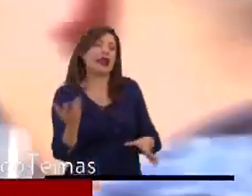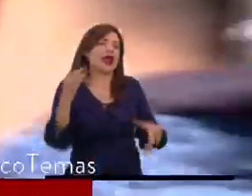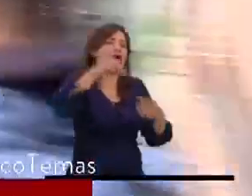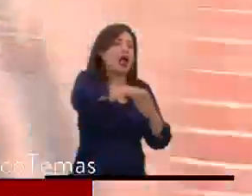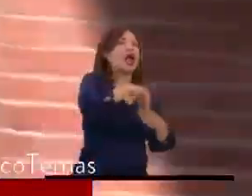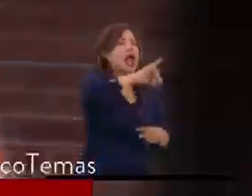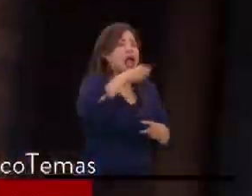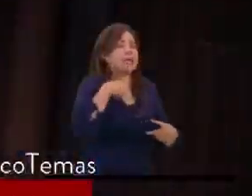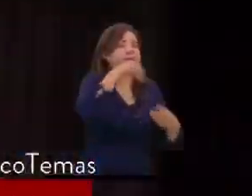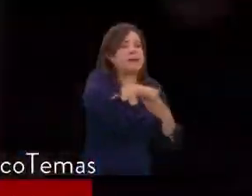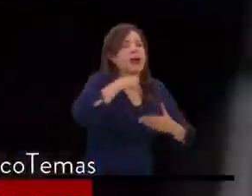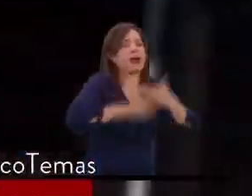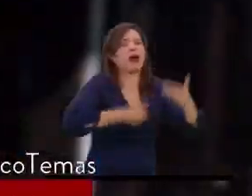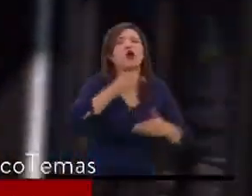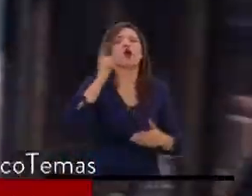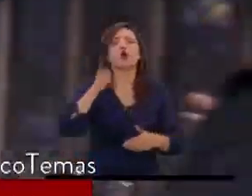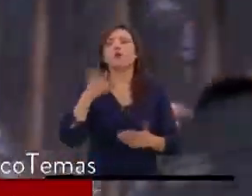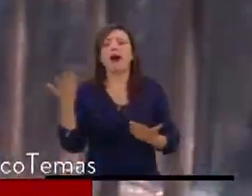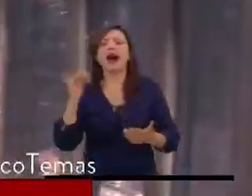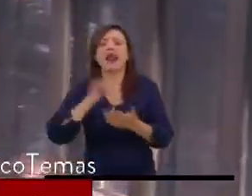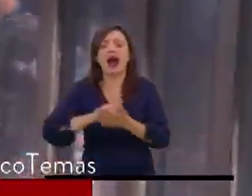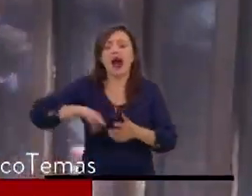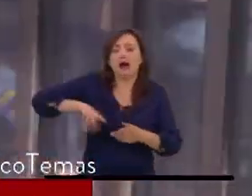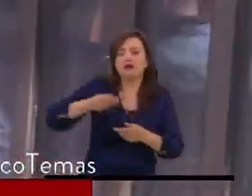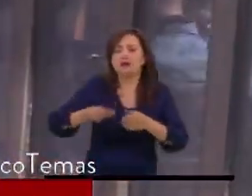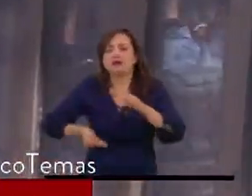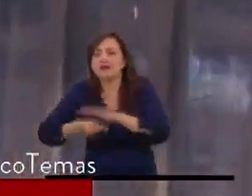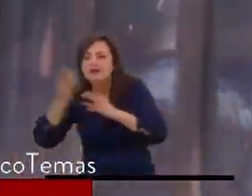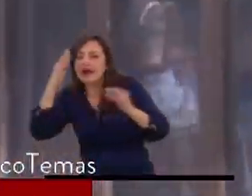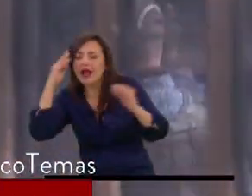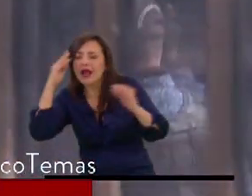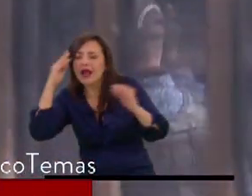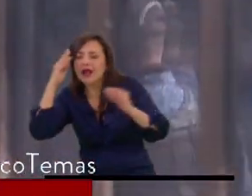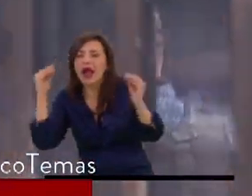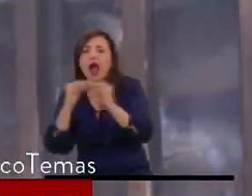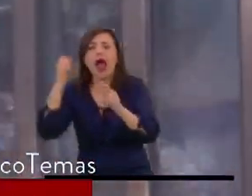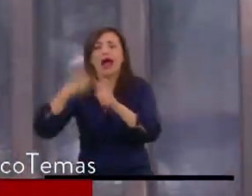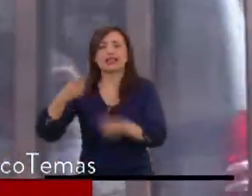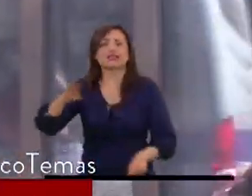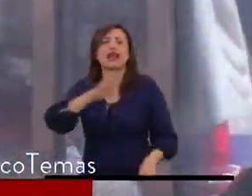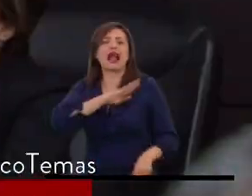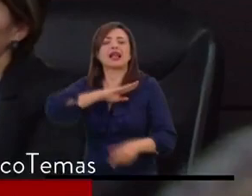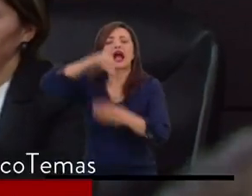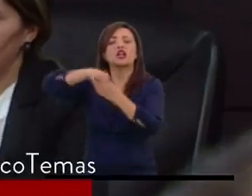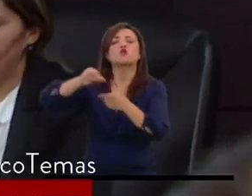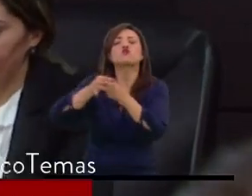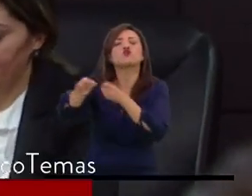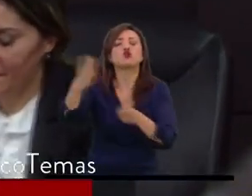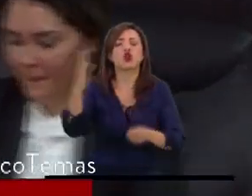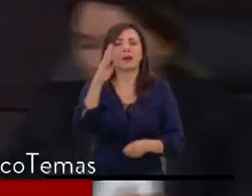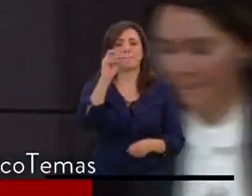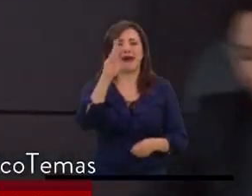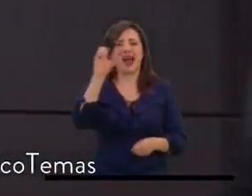sometimiento por el delito de concierto para delinquir cometido cuando fue alcalde del municipio de Barranca.